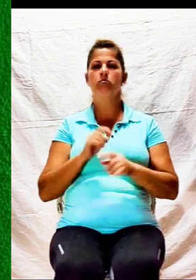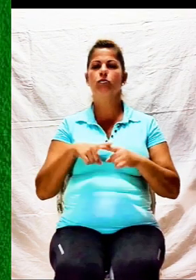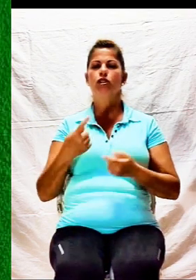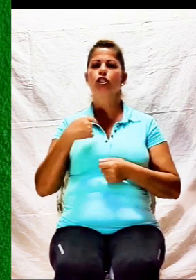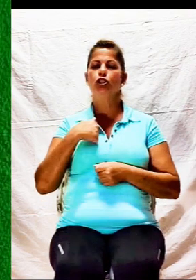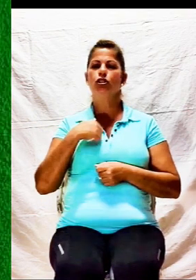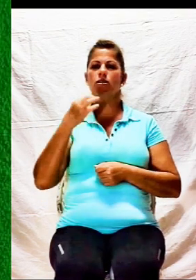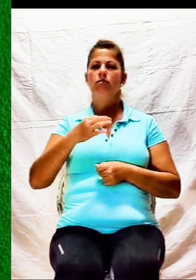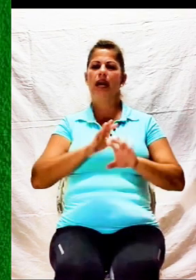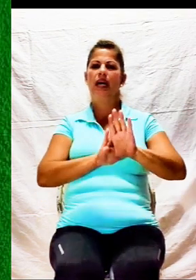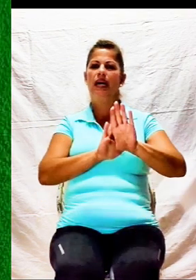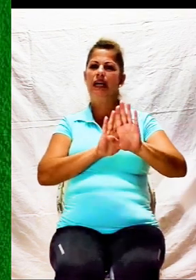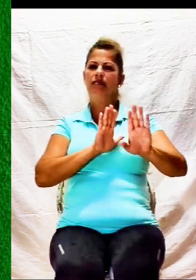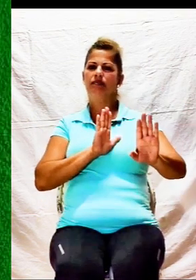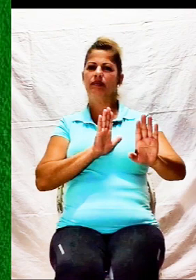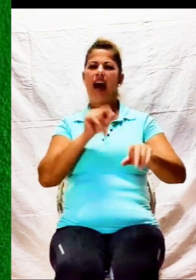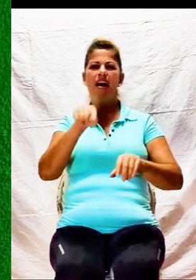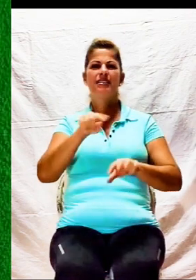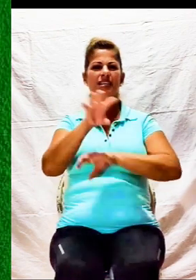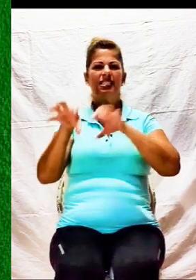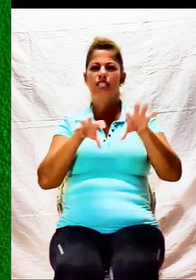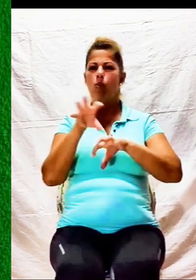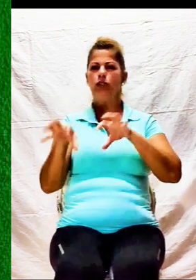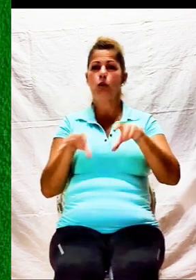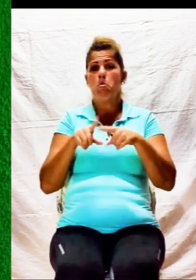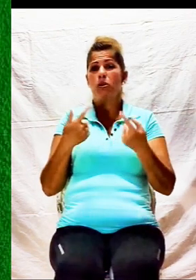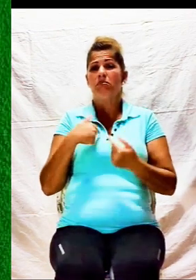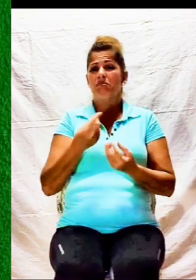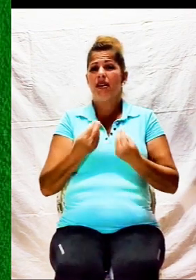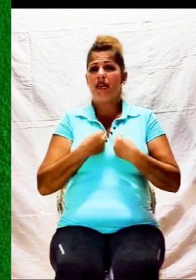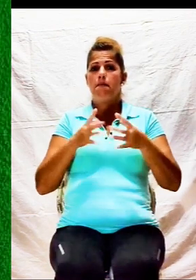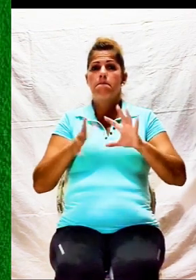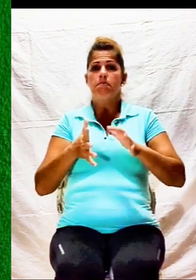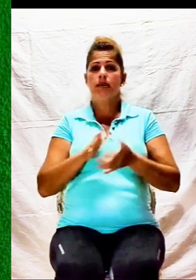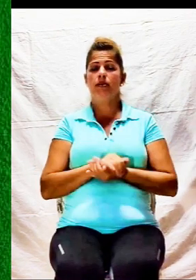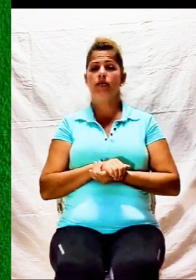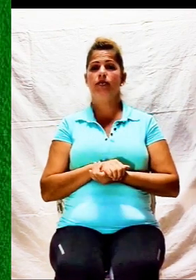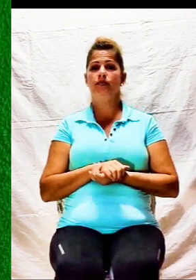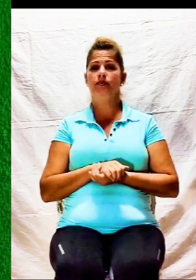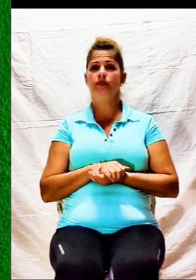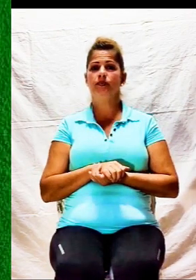¿Tiendo a rechazar o resistirme a las situaciones que temo?